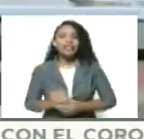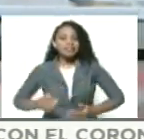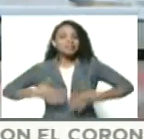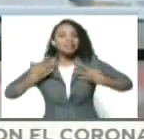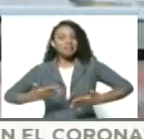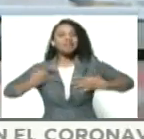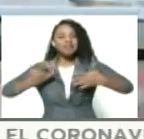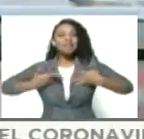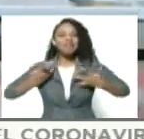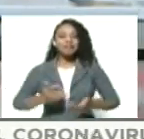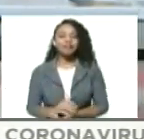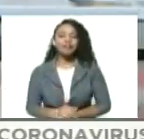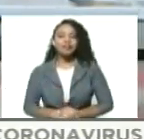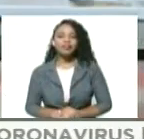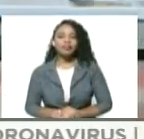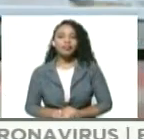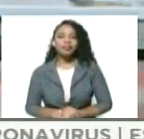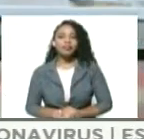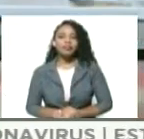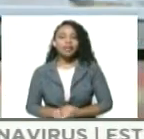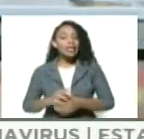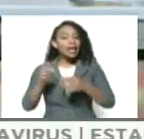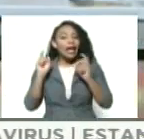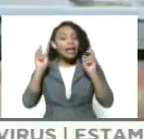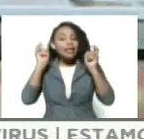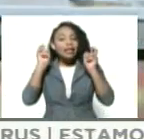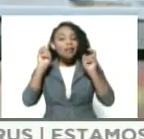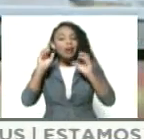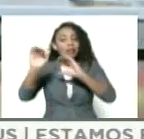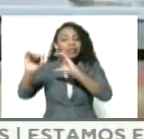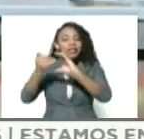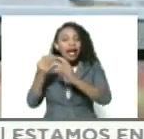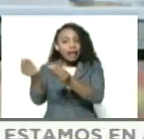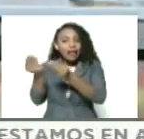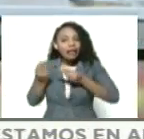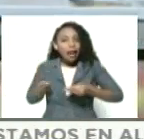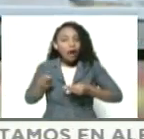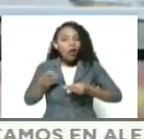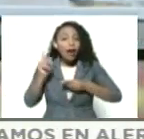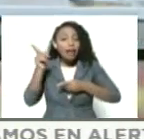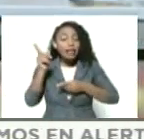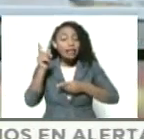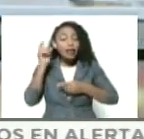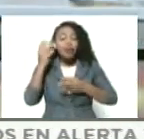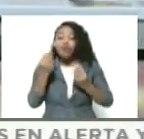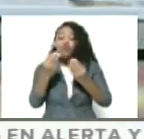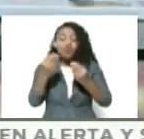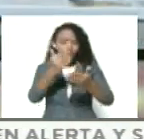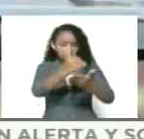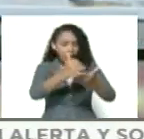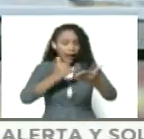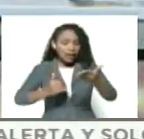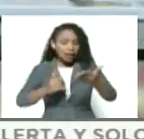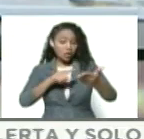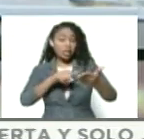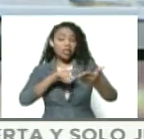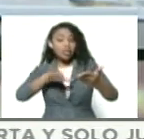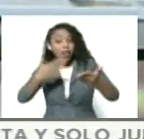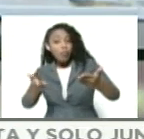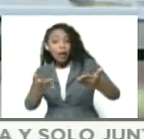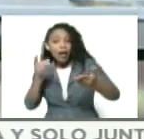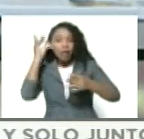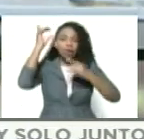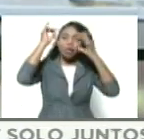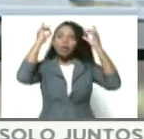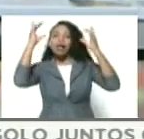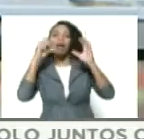emocionado. En parte del mensaje que traía escrito, lo improvisó luego y se emocionó.